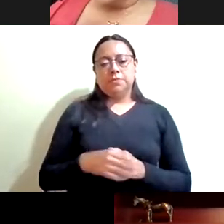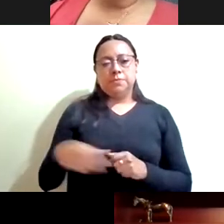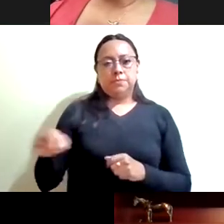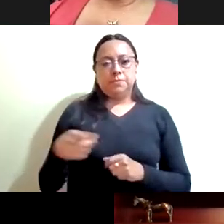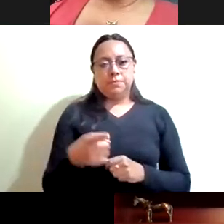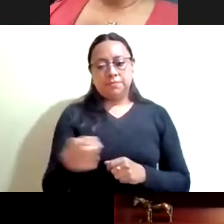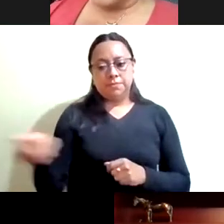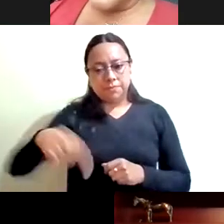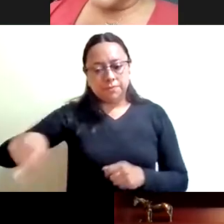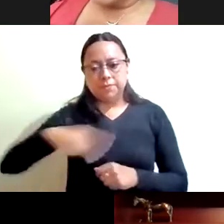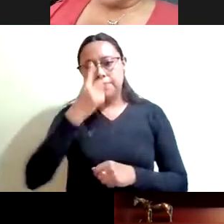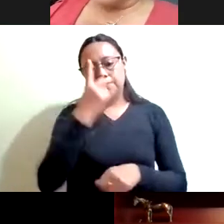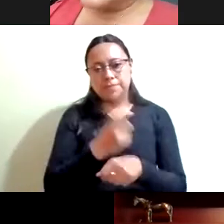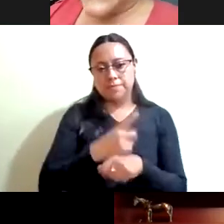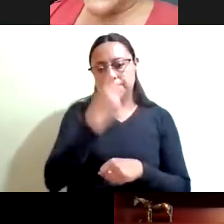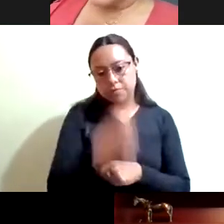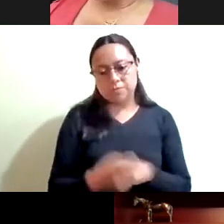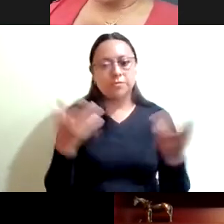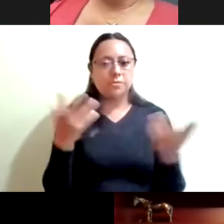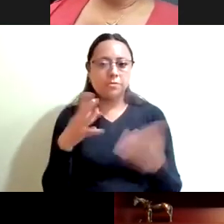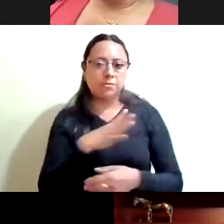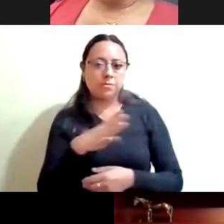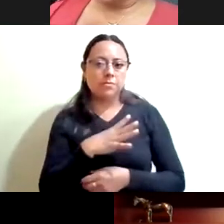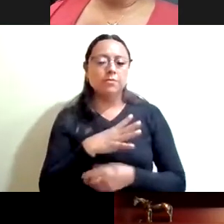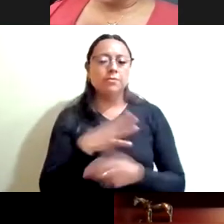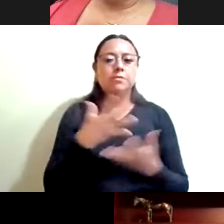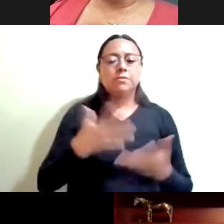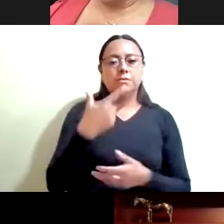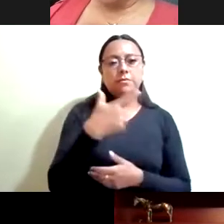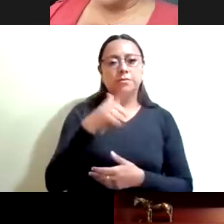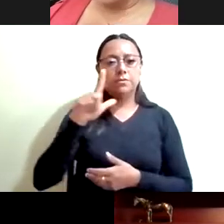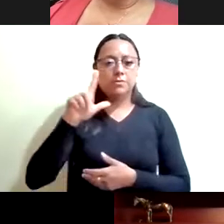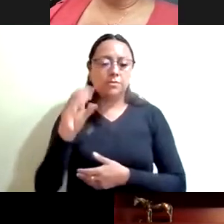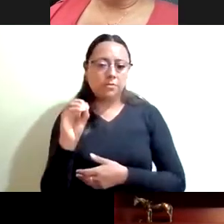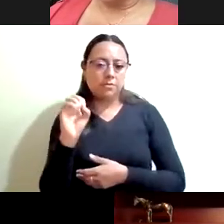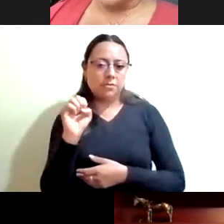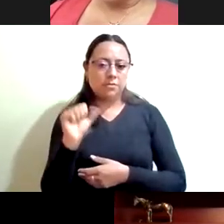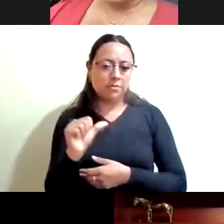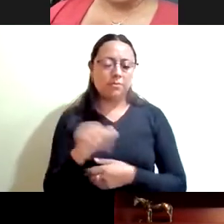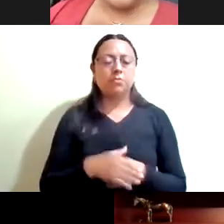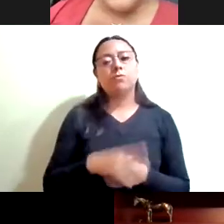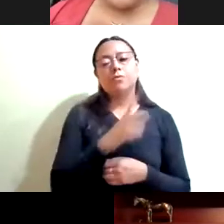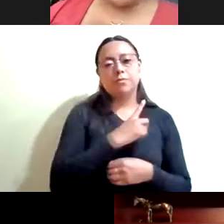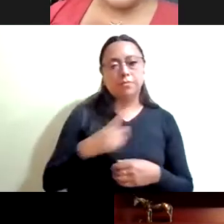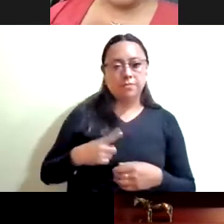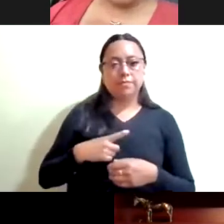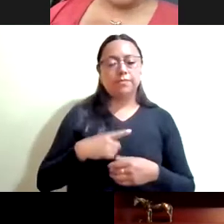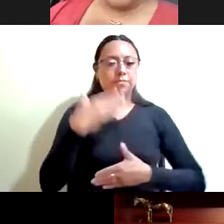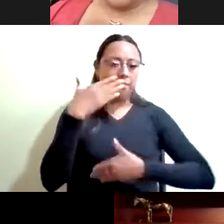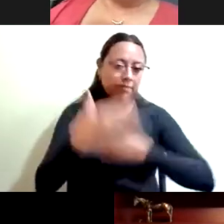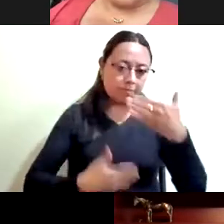la glosa, que hay que avanzar, y de repente, pues plantean un retroceso. Eso tendríamos